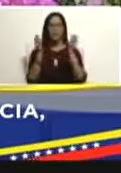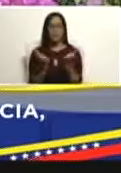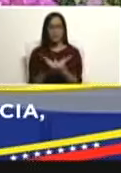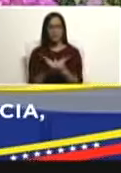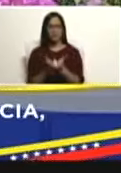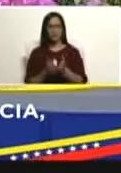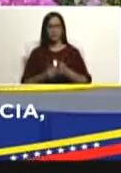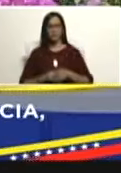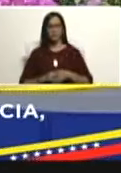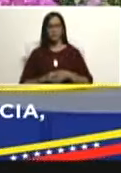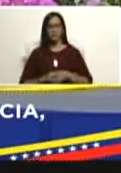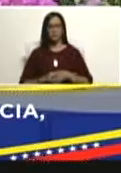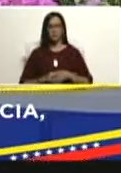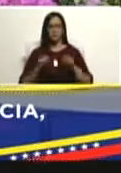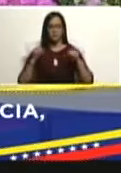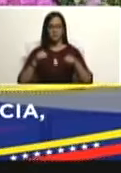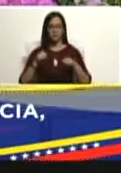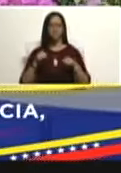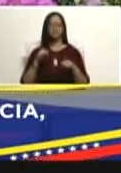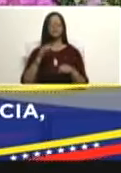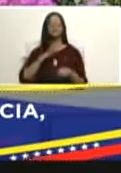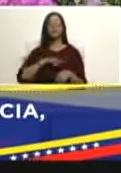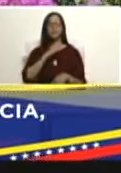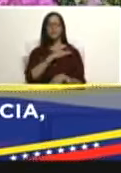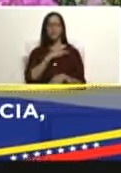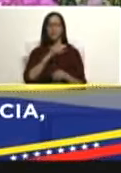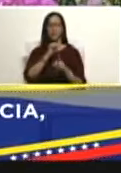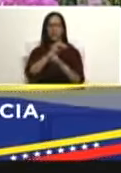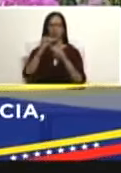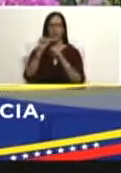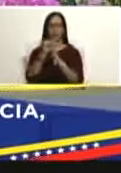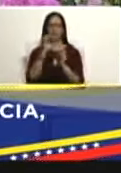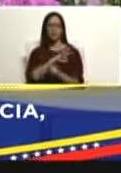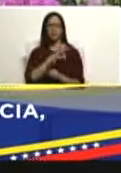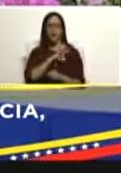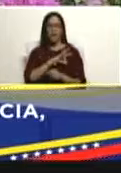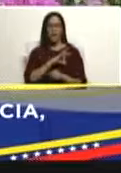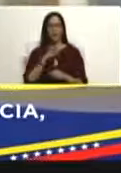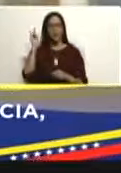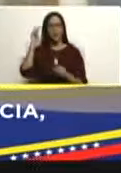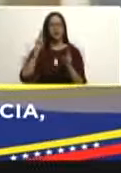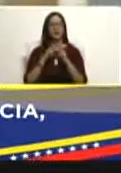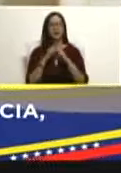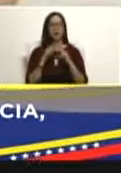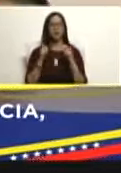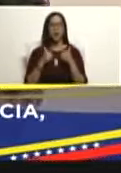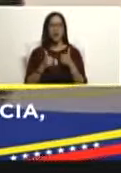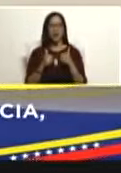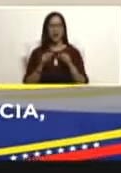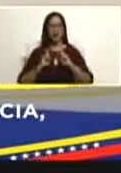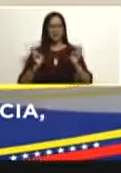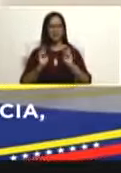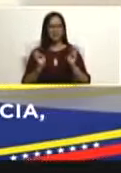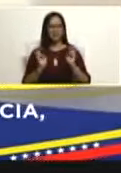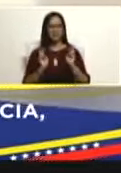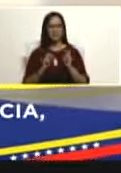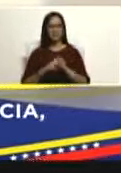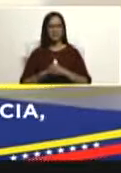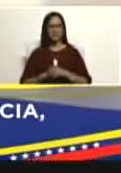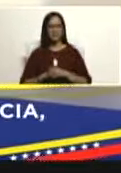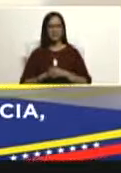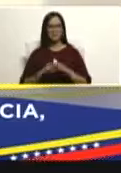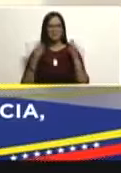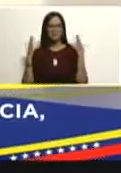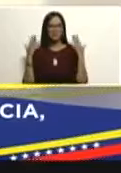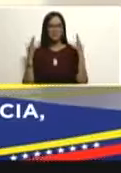Aquí está el ministro de Ecosocialismo, el profesor Josué Lorca, quien conoce muy bien este tema.